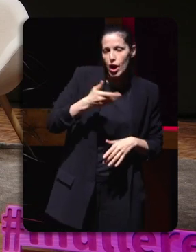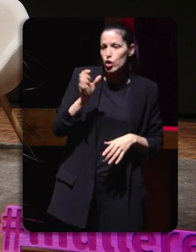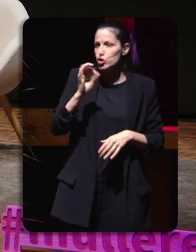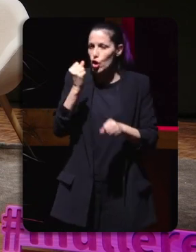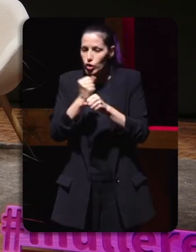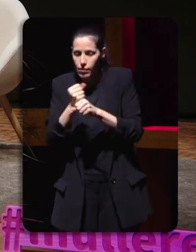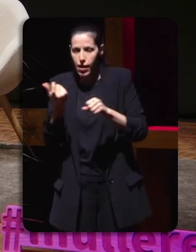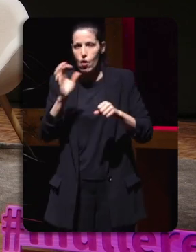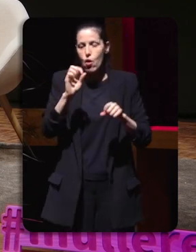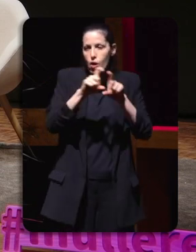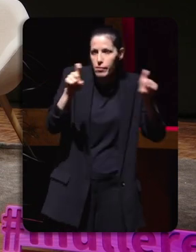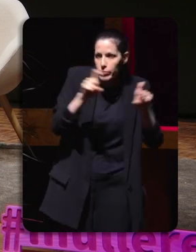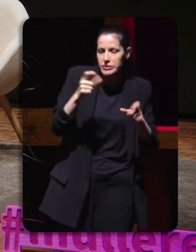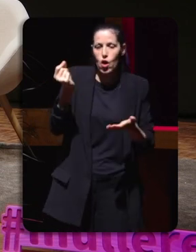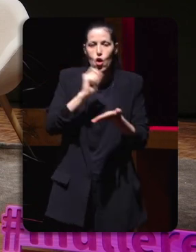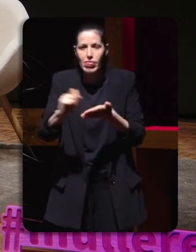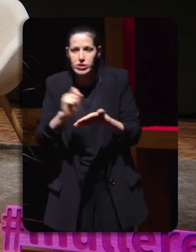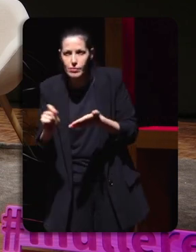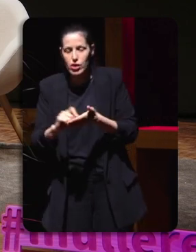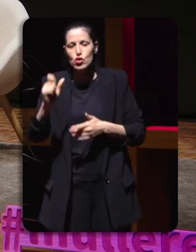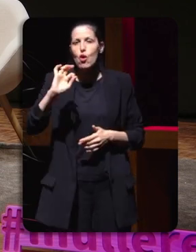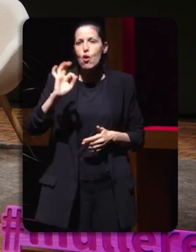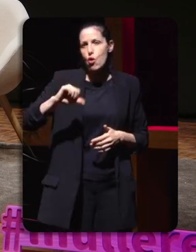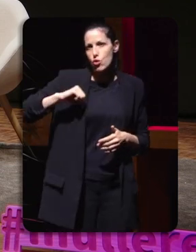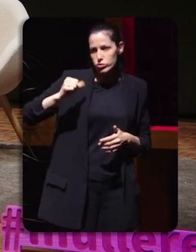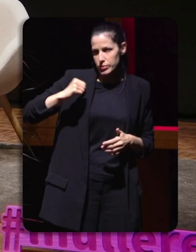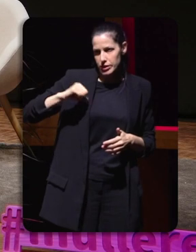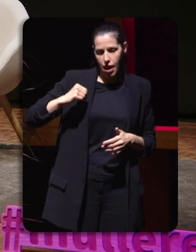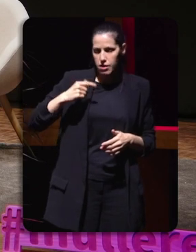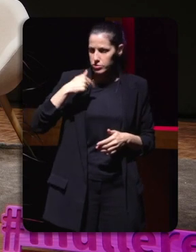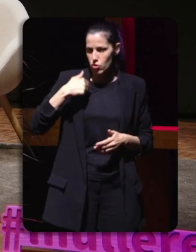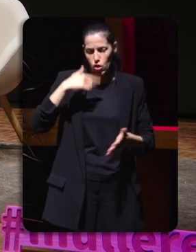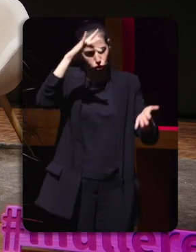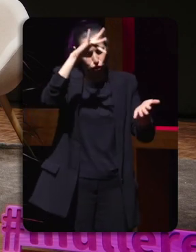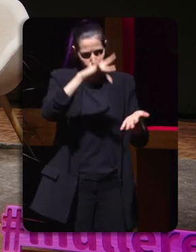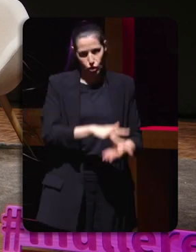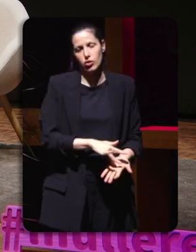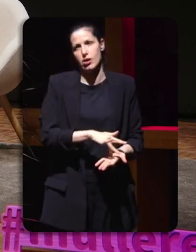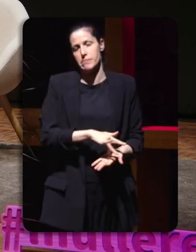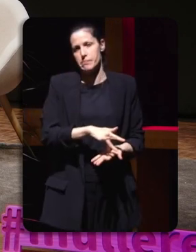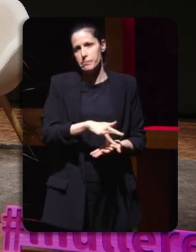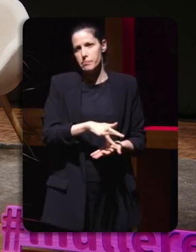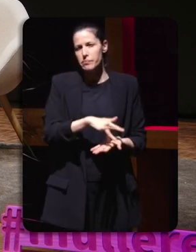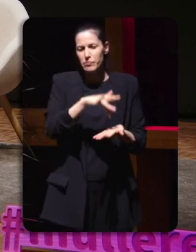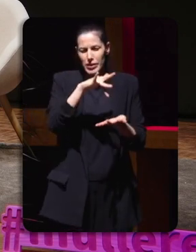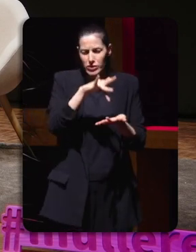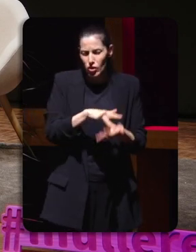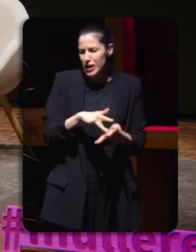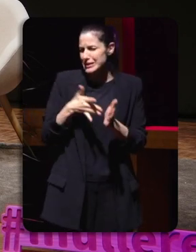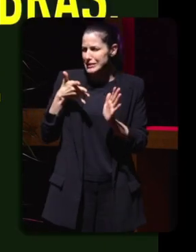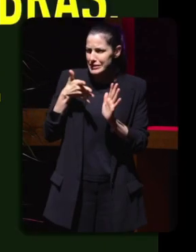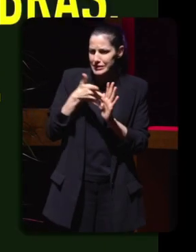redacciones por los despachos por los hospitales con ese fantasma con ese fantasma que se aparece siempre siempre